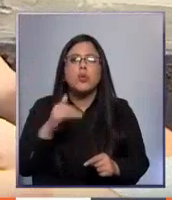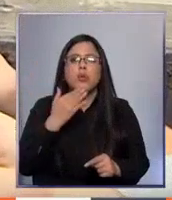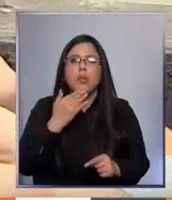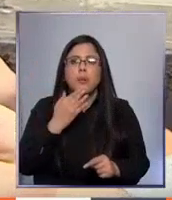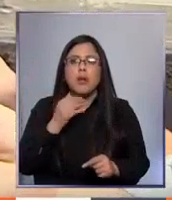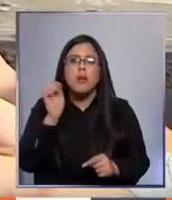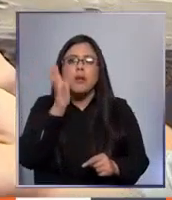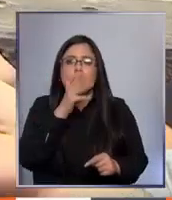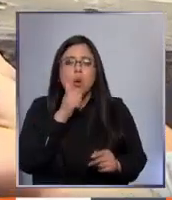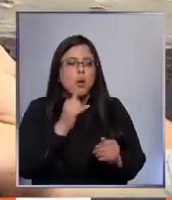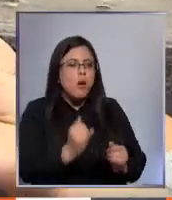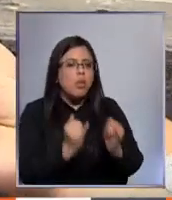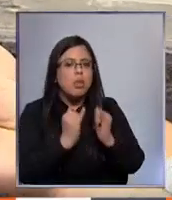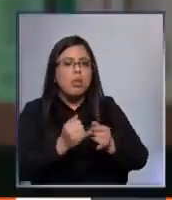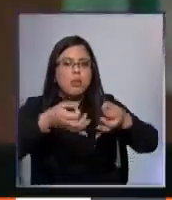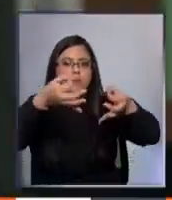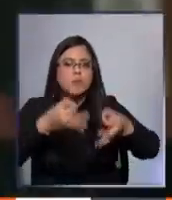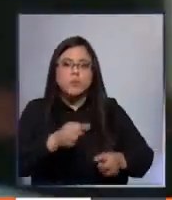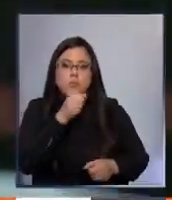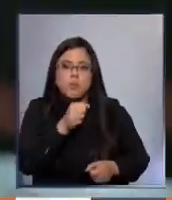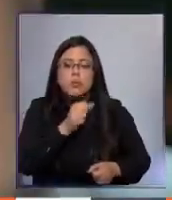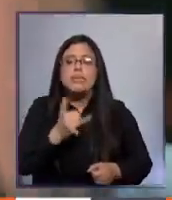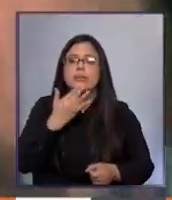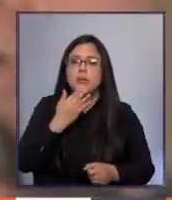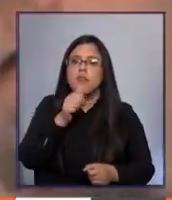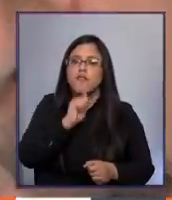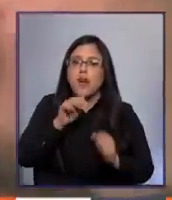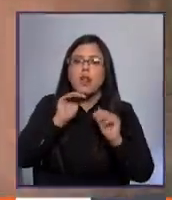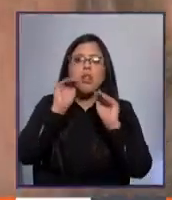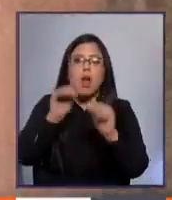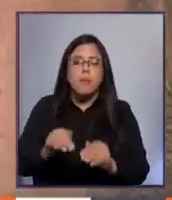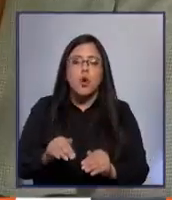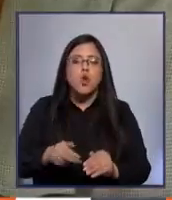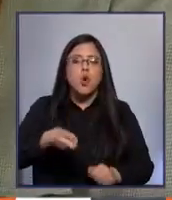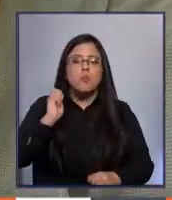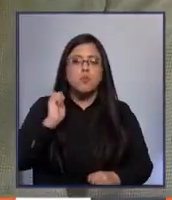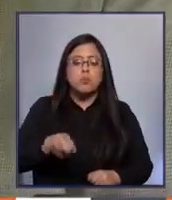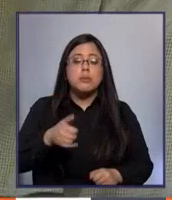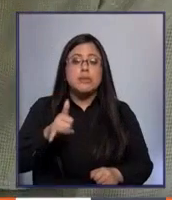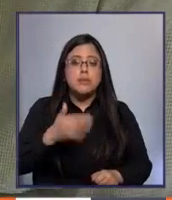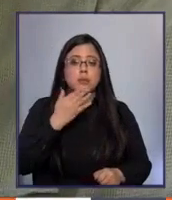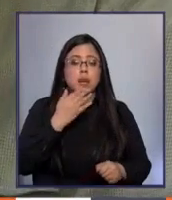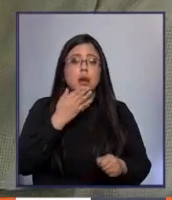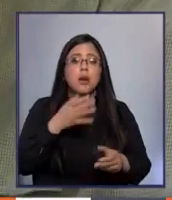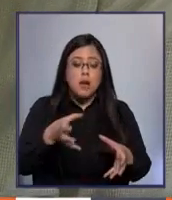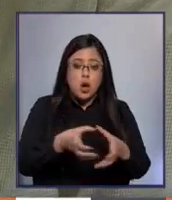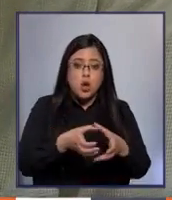prensa y la falta de apoyo en una audiencia. La Asociación de Fiscales